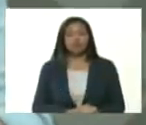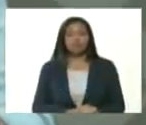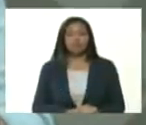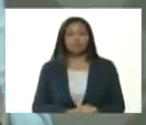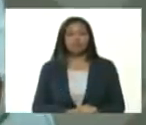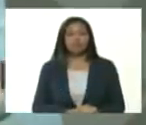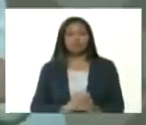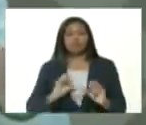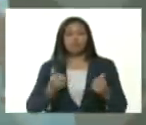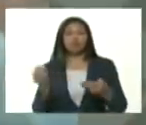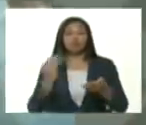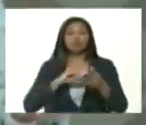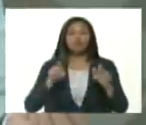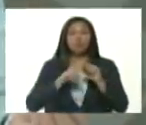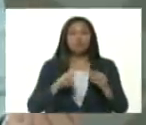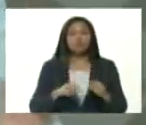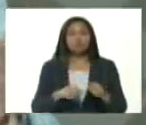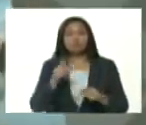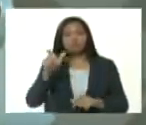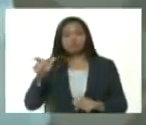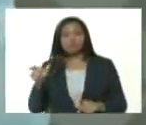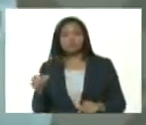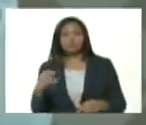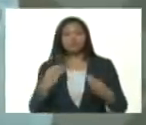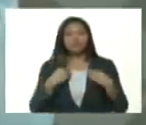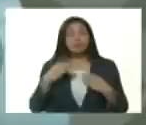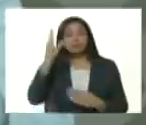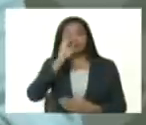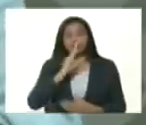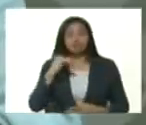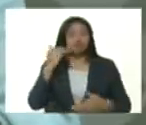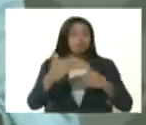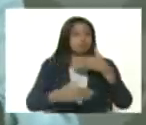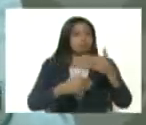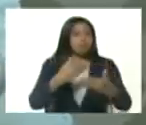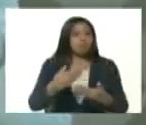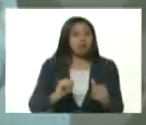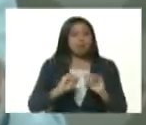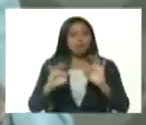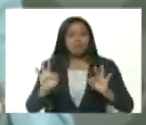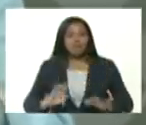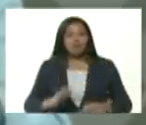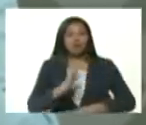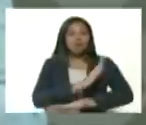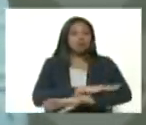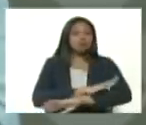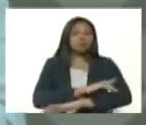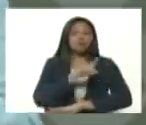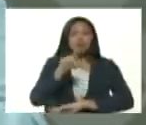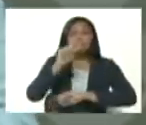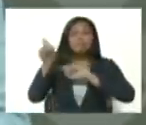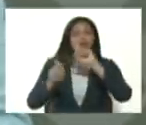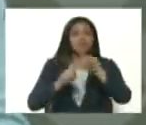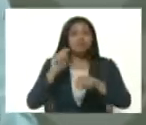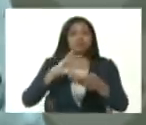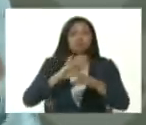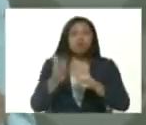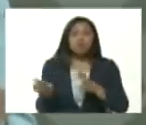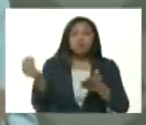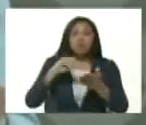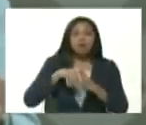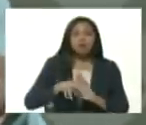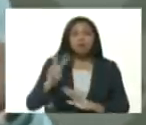también empiezan a regresar compatriotas de Brasil. Todos bajo el mismo comportamiento, presidente. Cuando usted pregunta por qué están